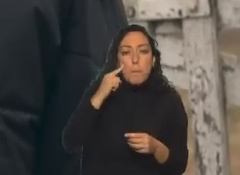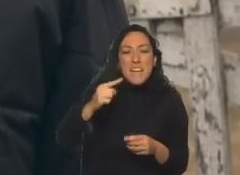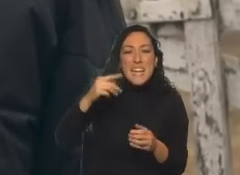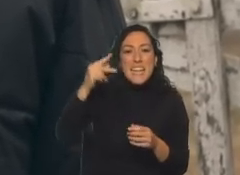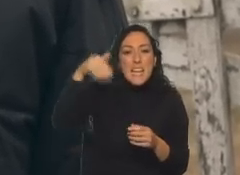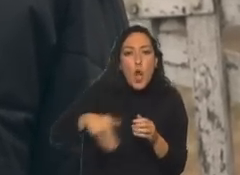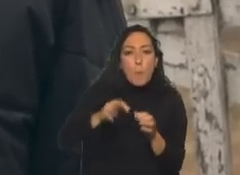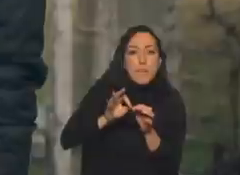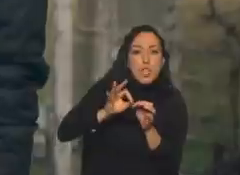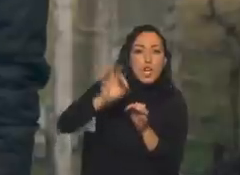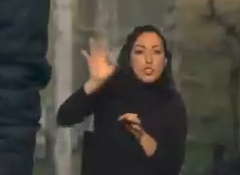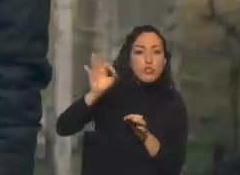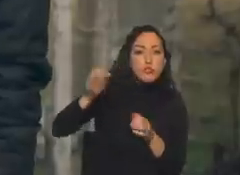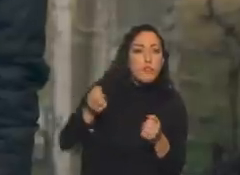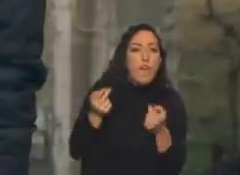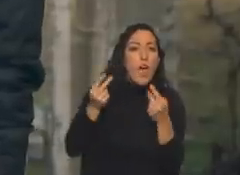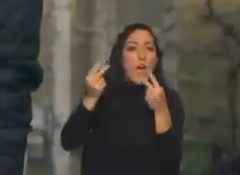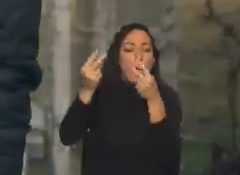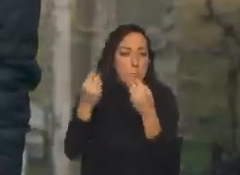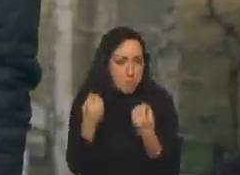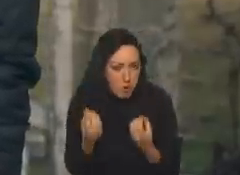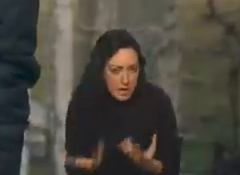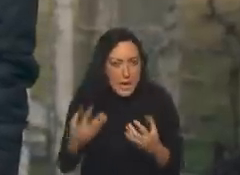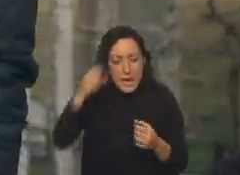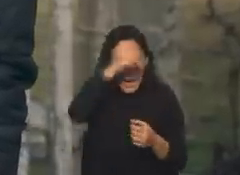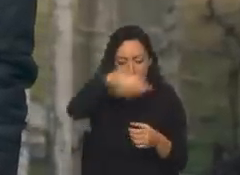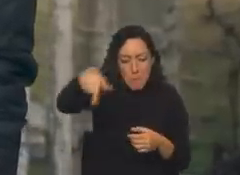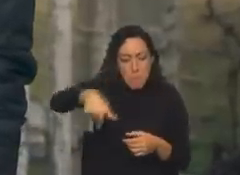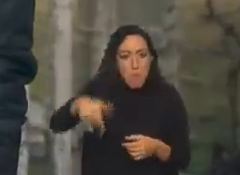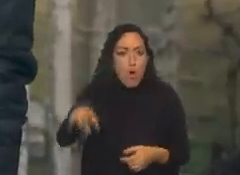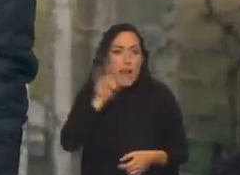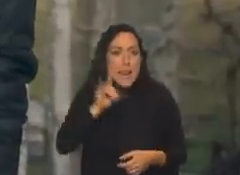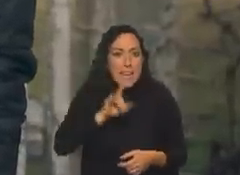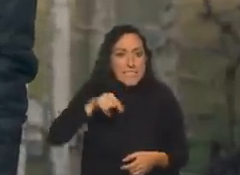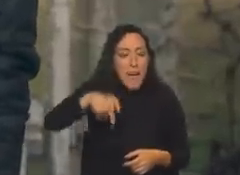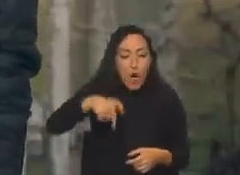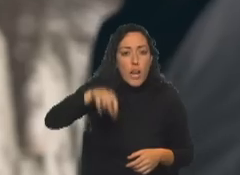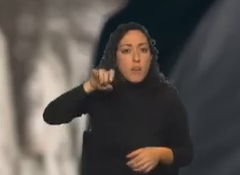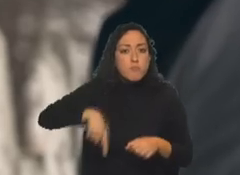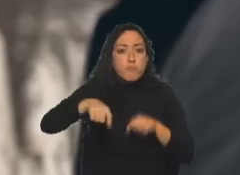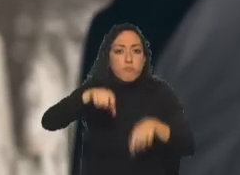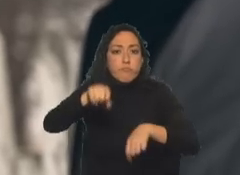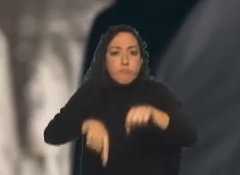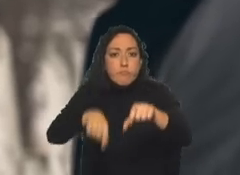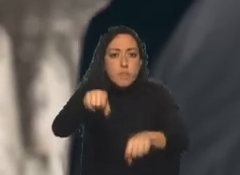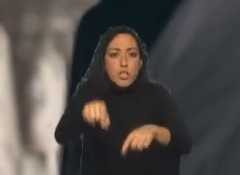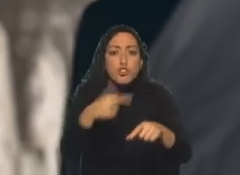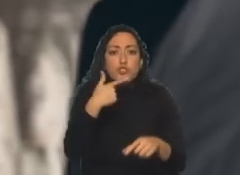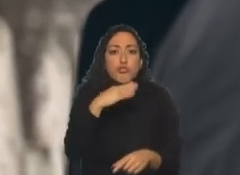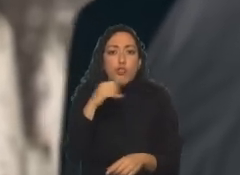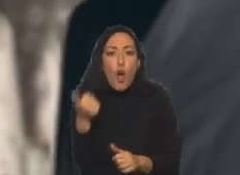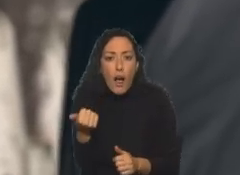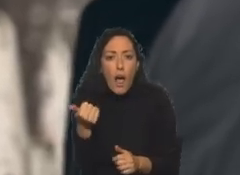explicación de por qué recorre esos 1.000 kilómetros es que todos estos campos que estaban destinados a la lechería, hoy se siembra soja. La agricultura